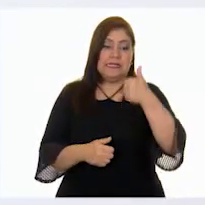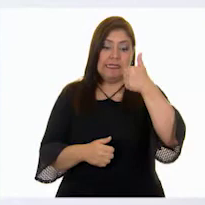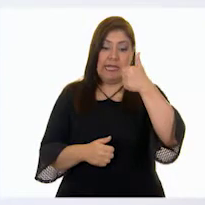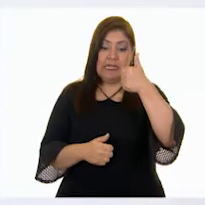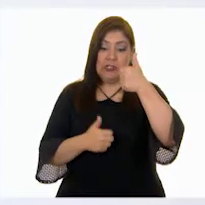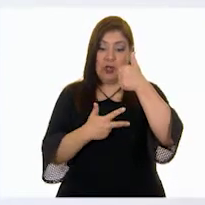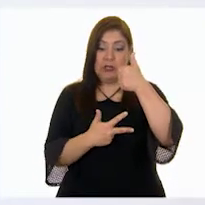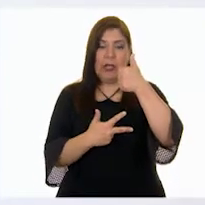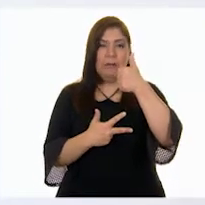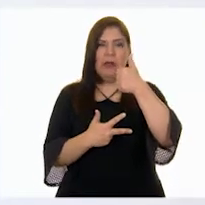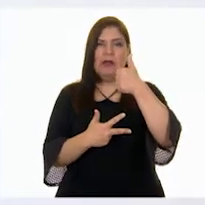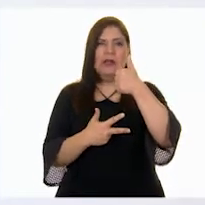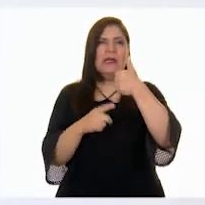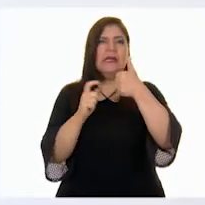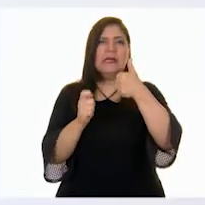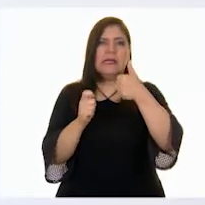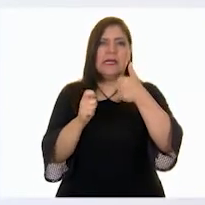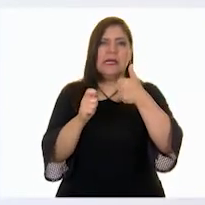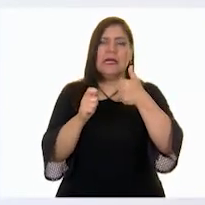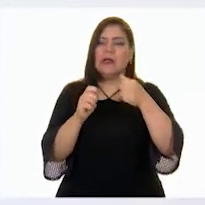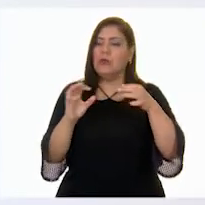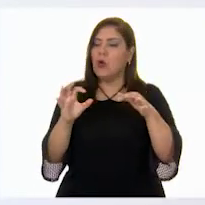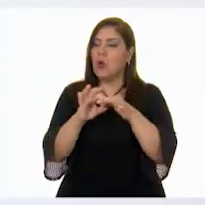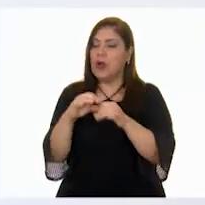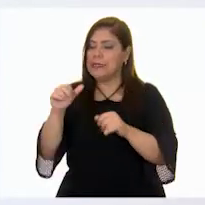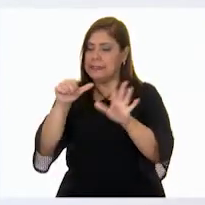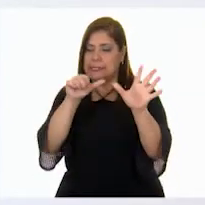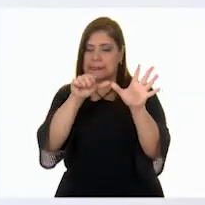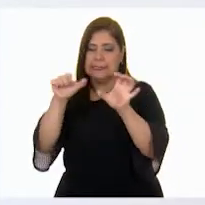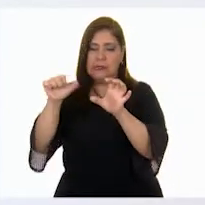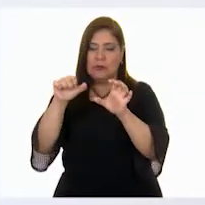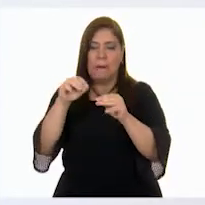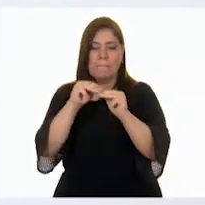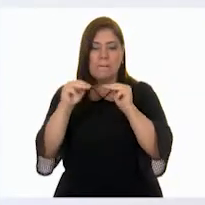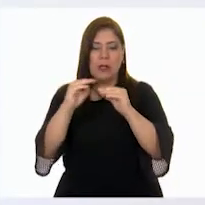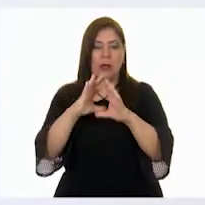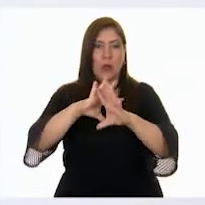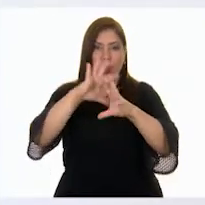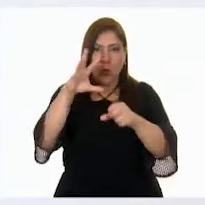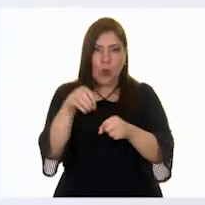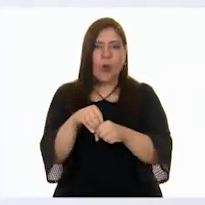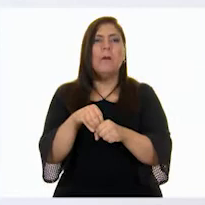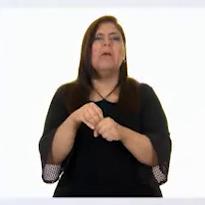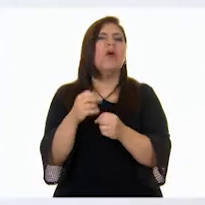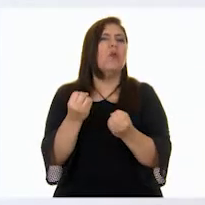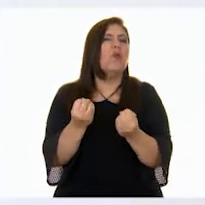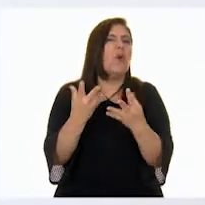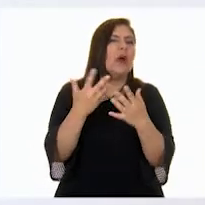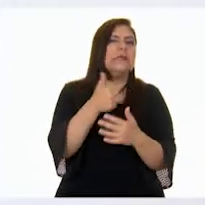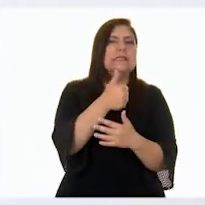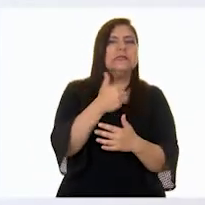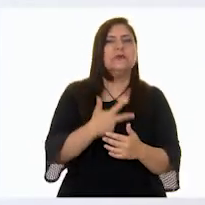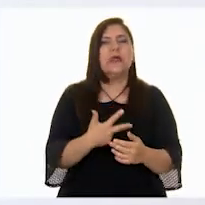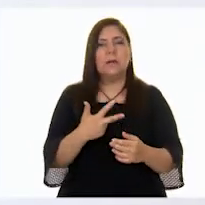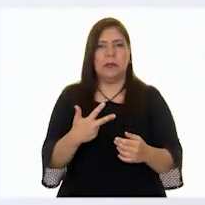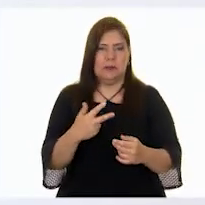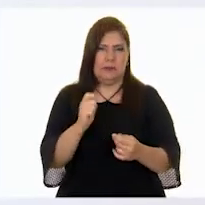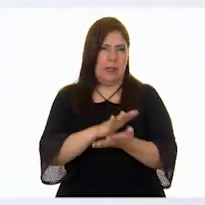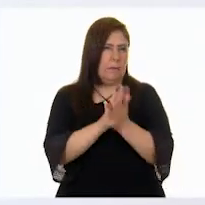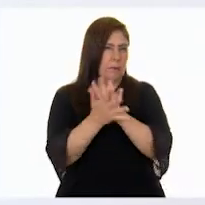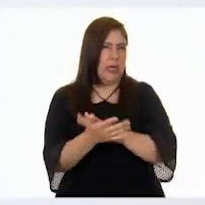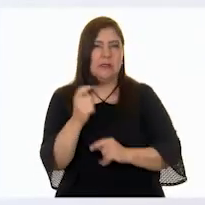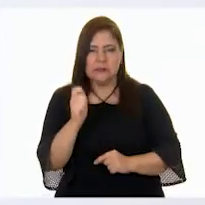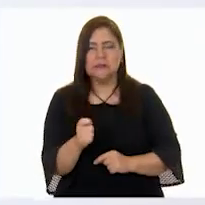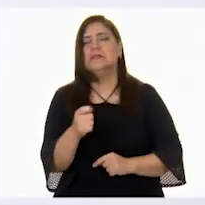octavos de 600 metros para obtener el recorrido total que haces en toda tu rutina. En otras